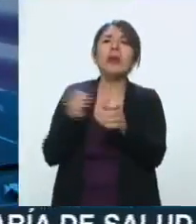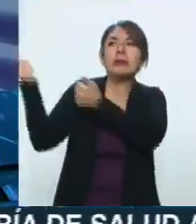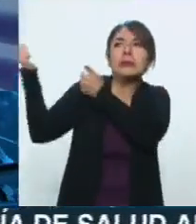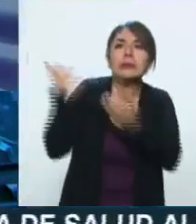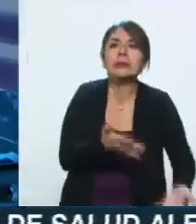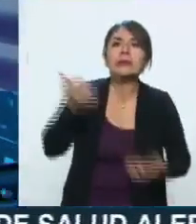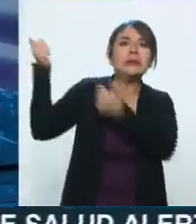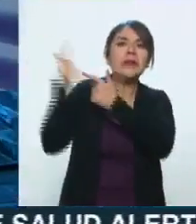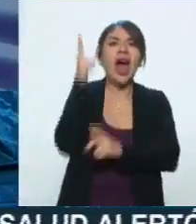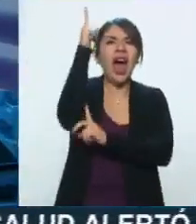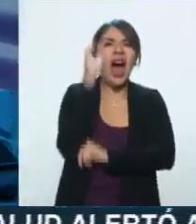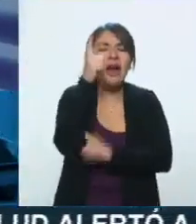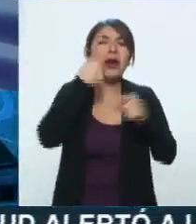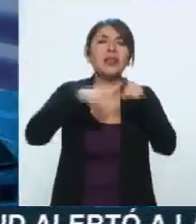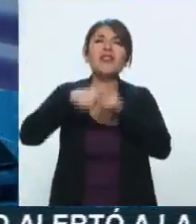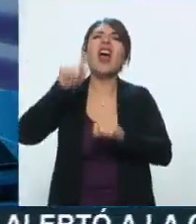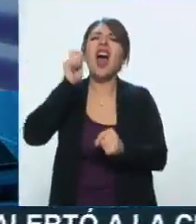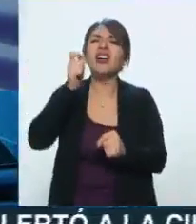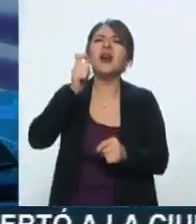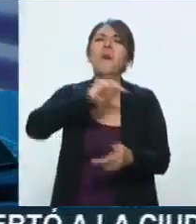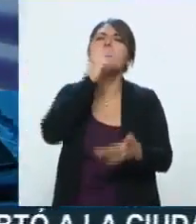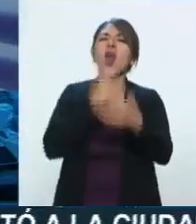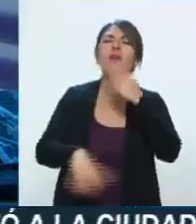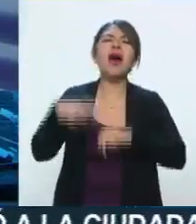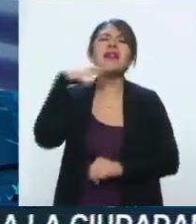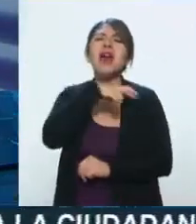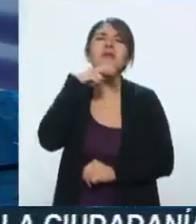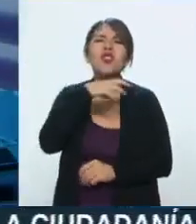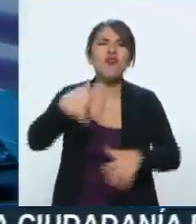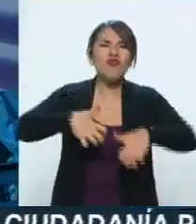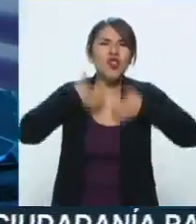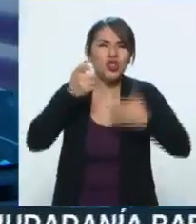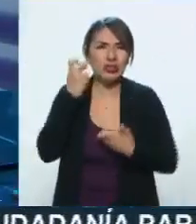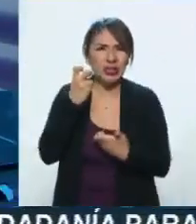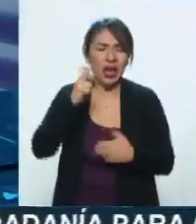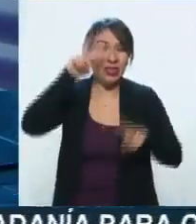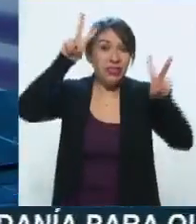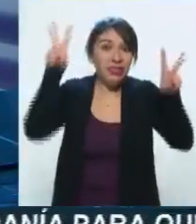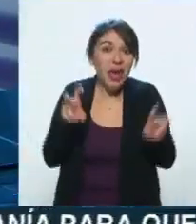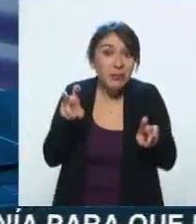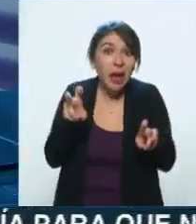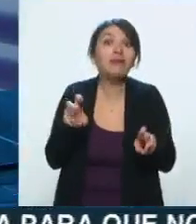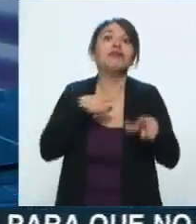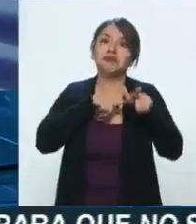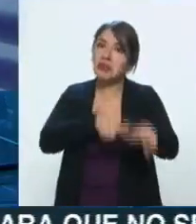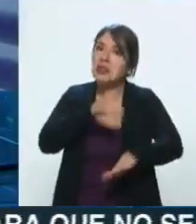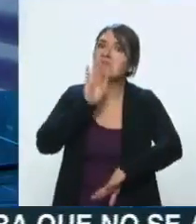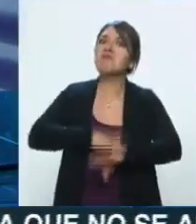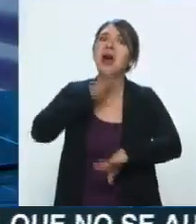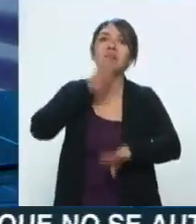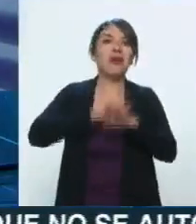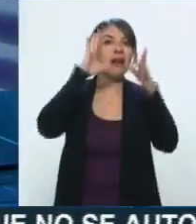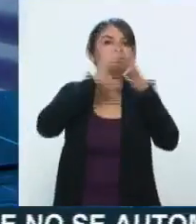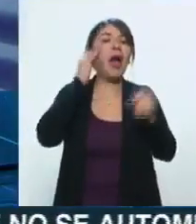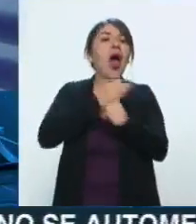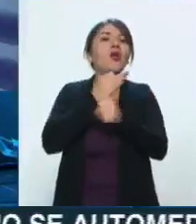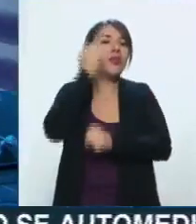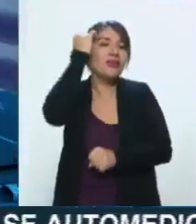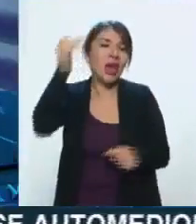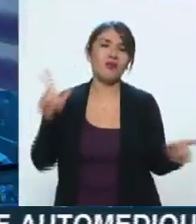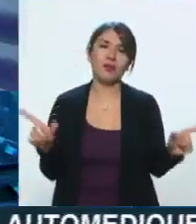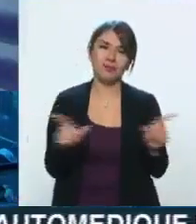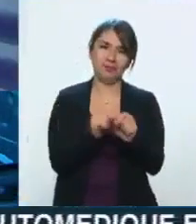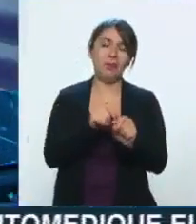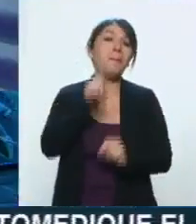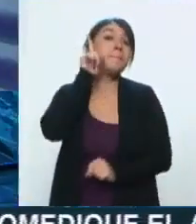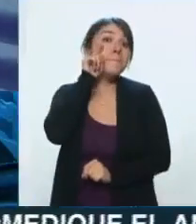de Rápido y Furioso con funcionarios del gobierno de Calderón. De este tema seguiremos hablando porque se nos acaba el tiempo.